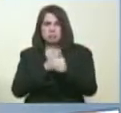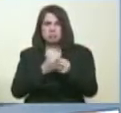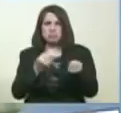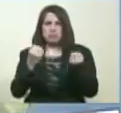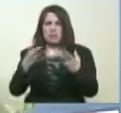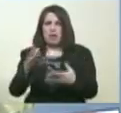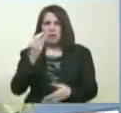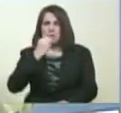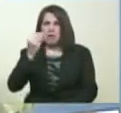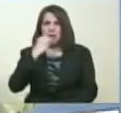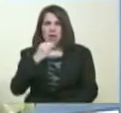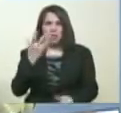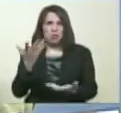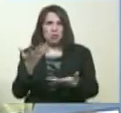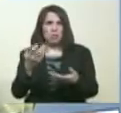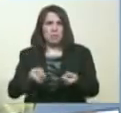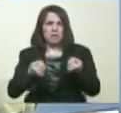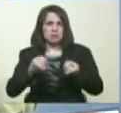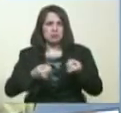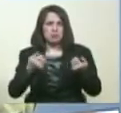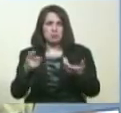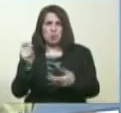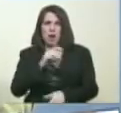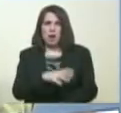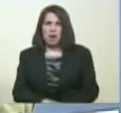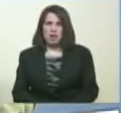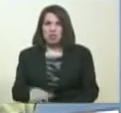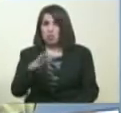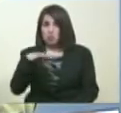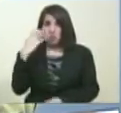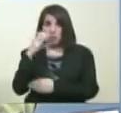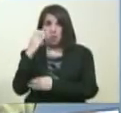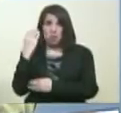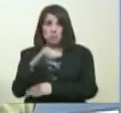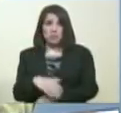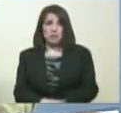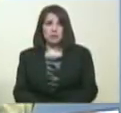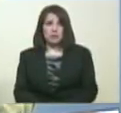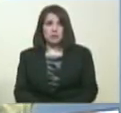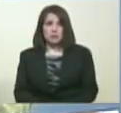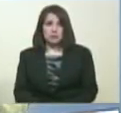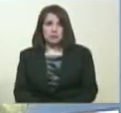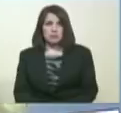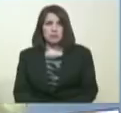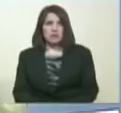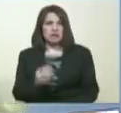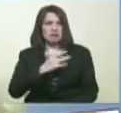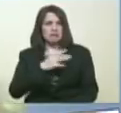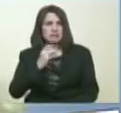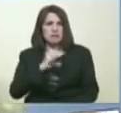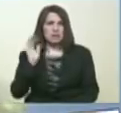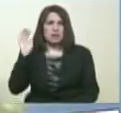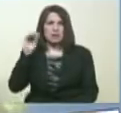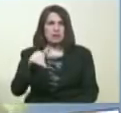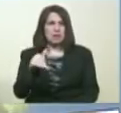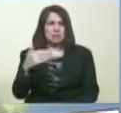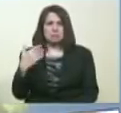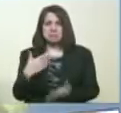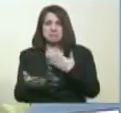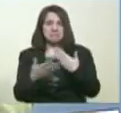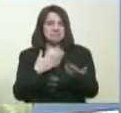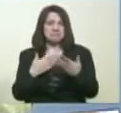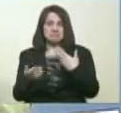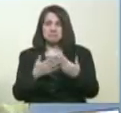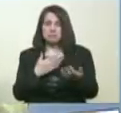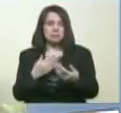a la familia? Díganme ustedes, ¿dónde? ¿En Colombia? ¿En Chile? ¿En Argentina? No les importa si